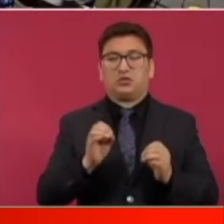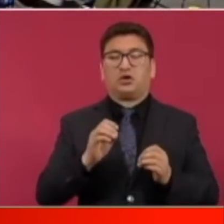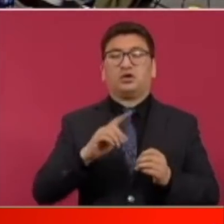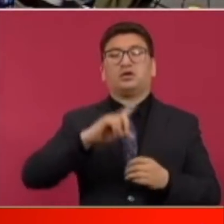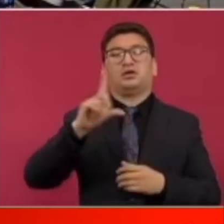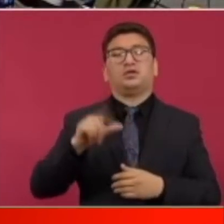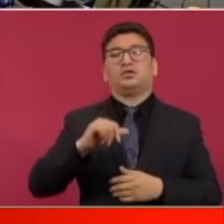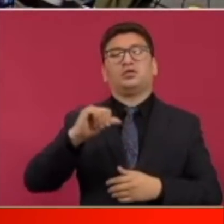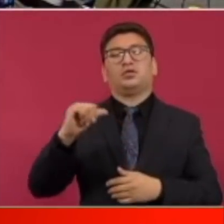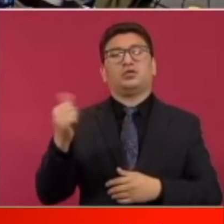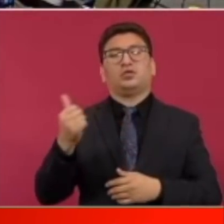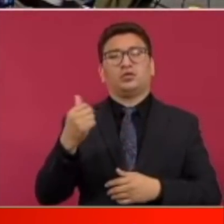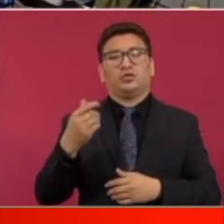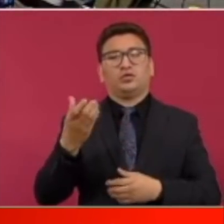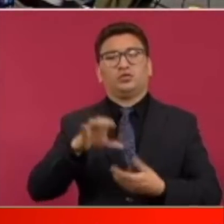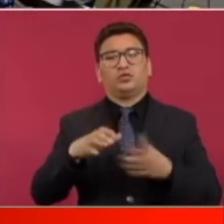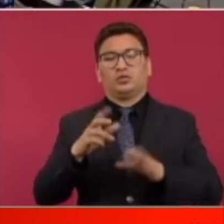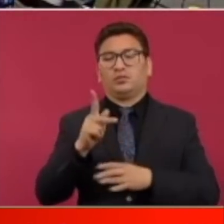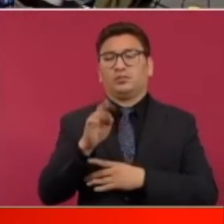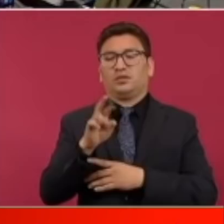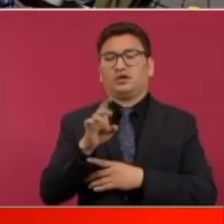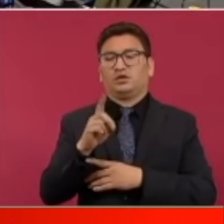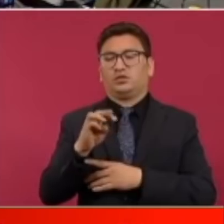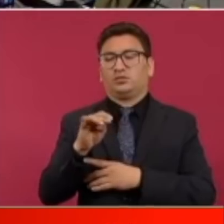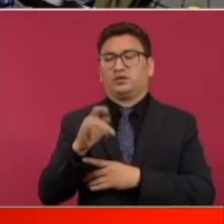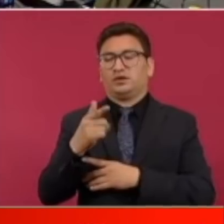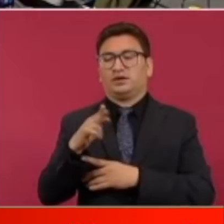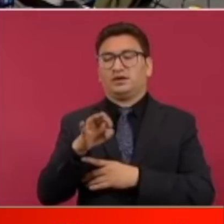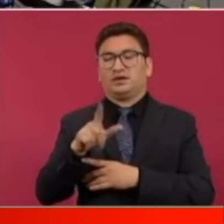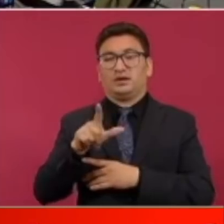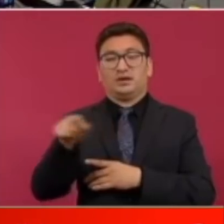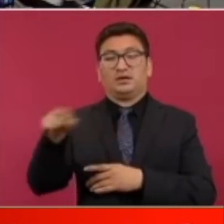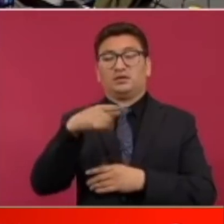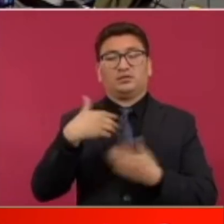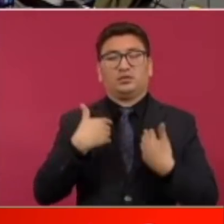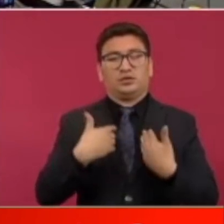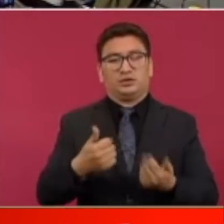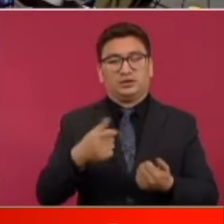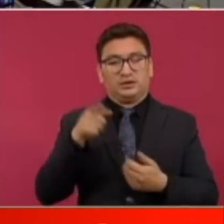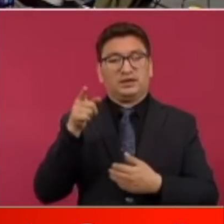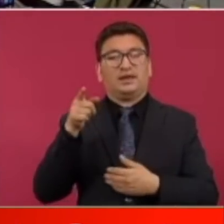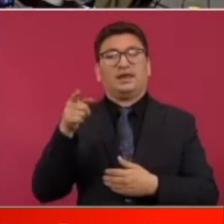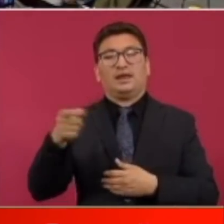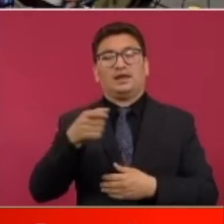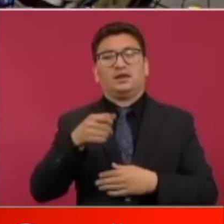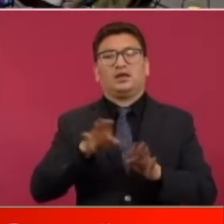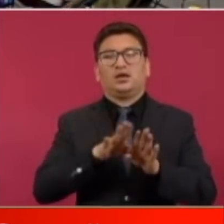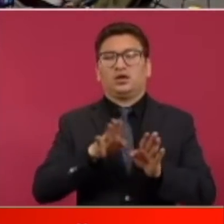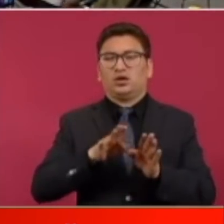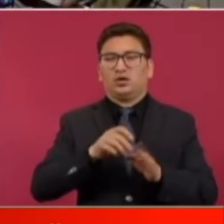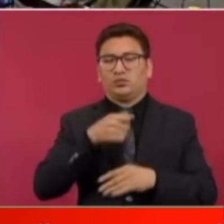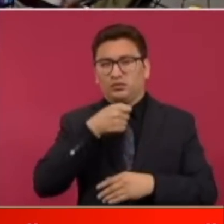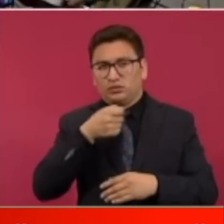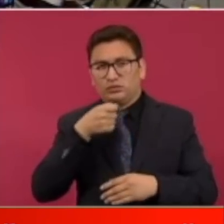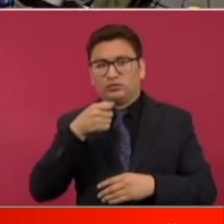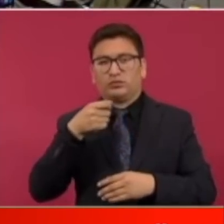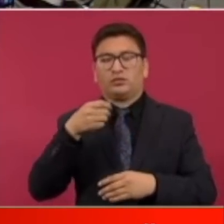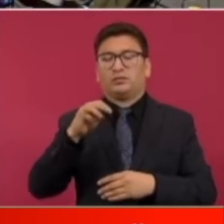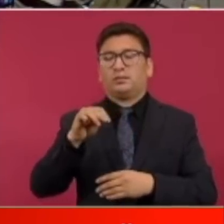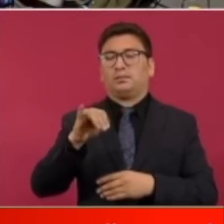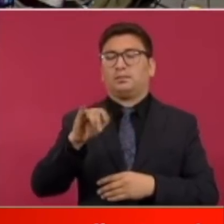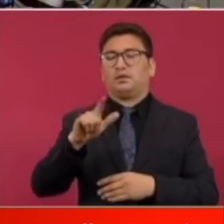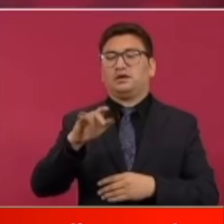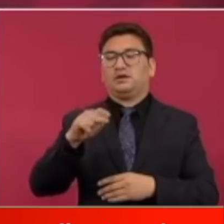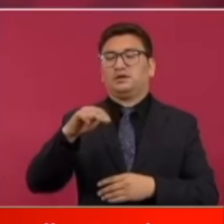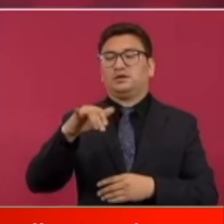contesta Pedro Miguel que no se estaba dando cuenta que ella estaba transmitiendo desde Milenio